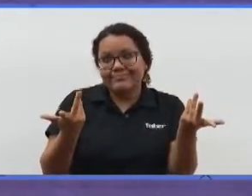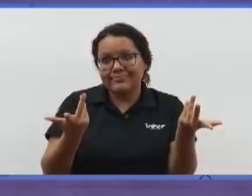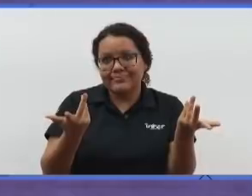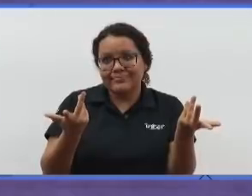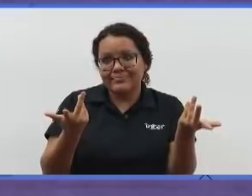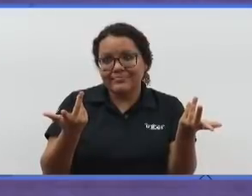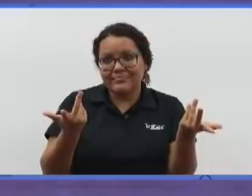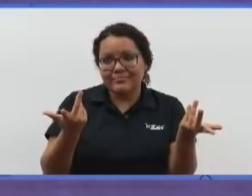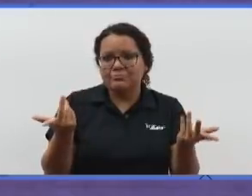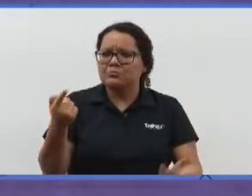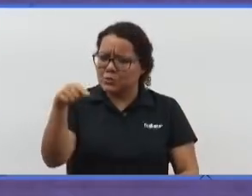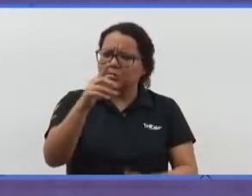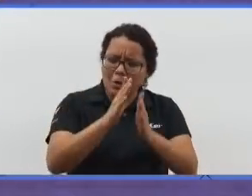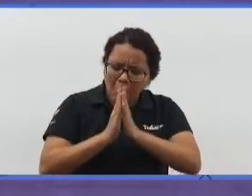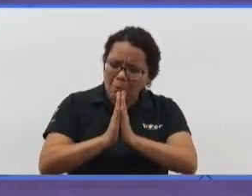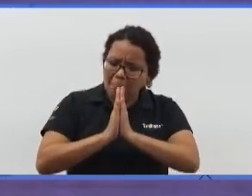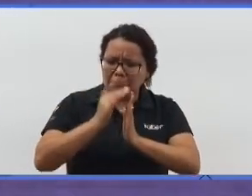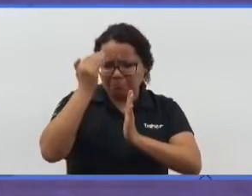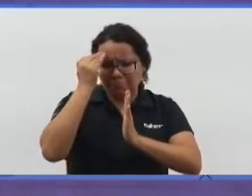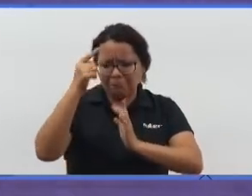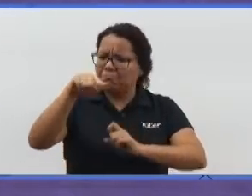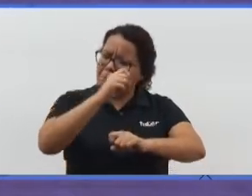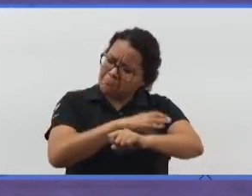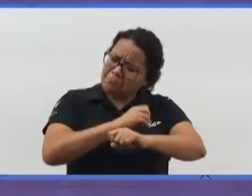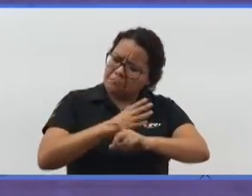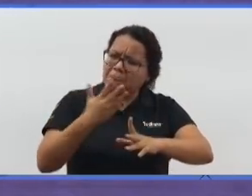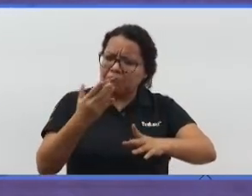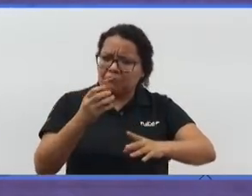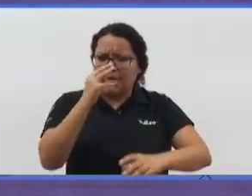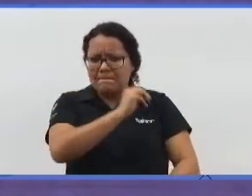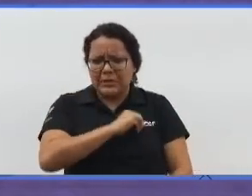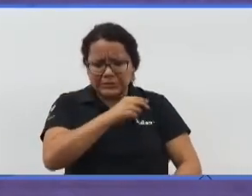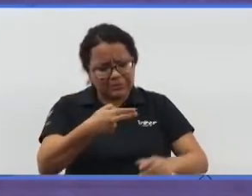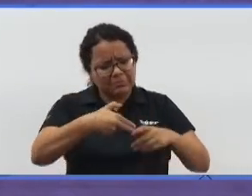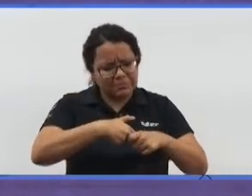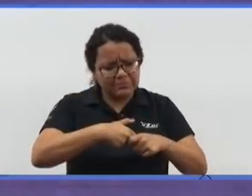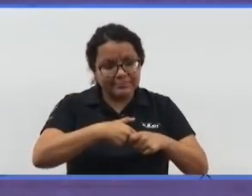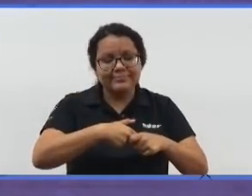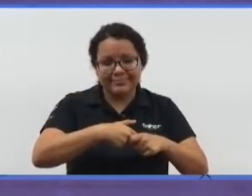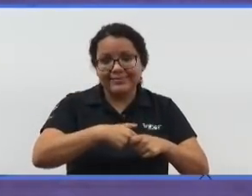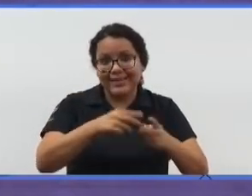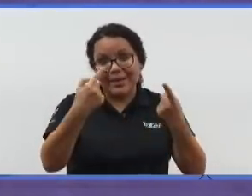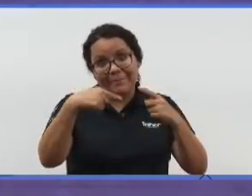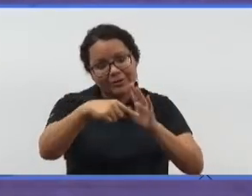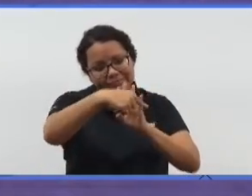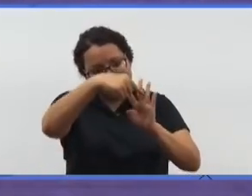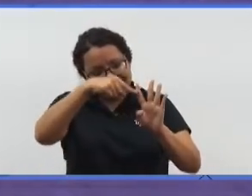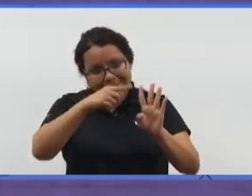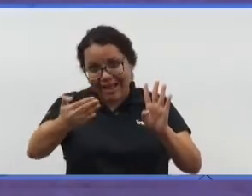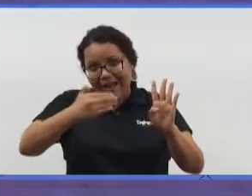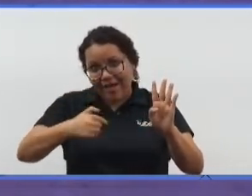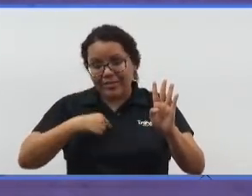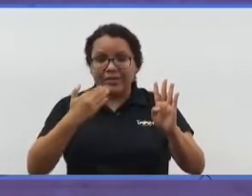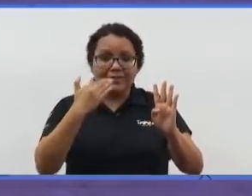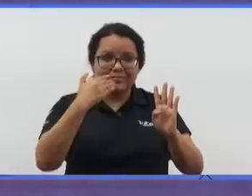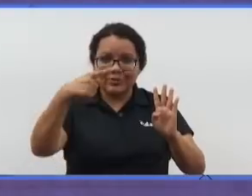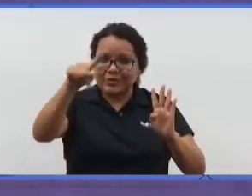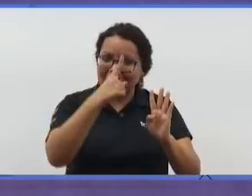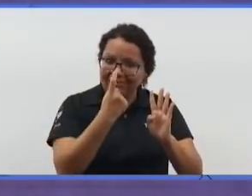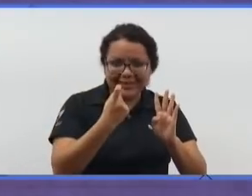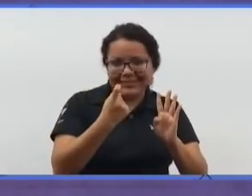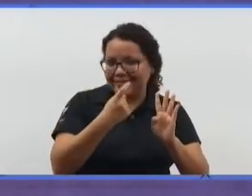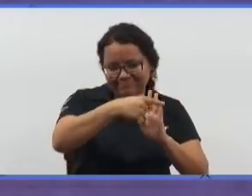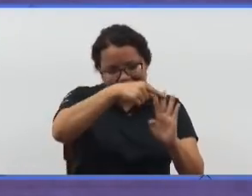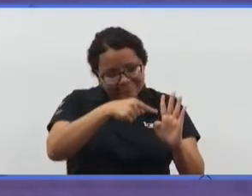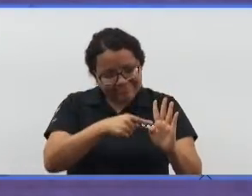no yo sé que ahora yo sé que ofrendas yo sé que vienes al ministerio pero si las cuatro evidencias internas que hemos hablado hoy en tu vida no se